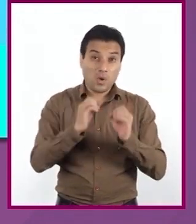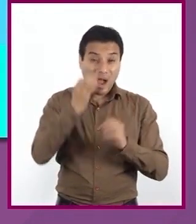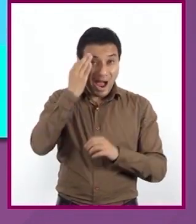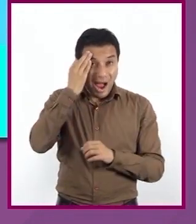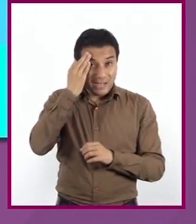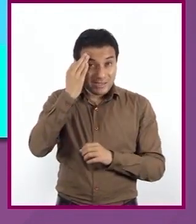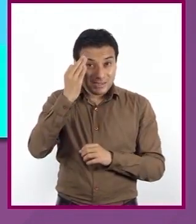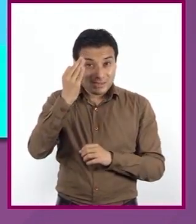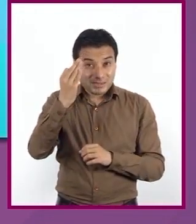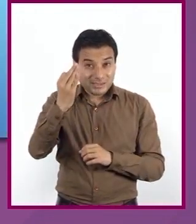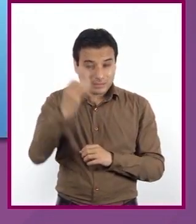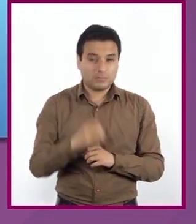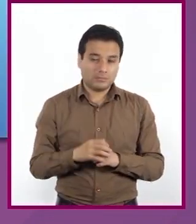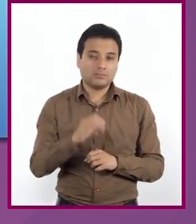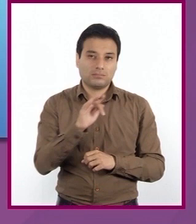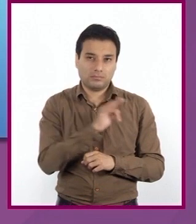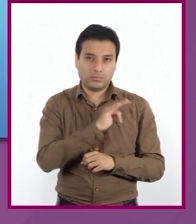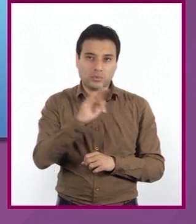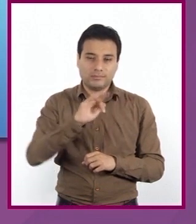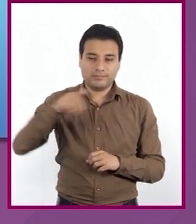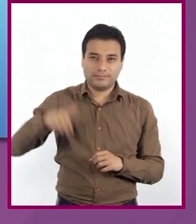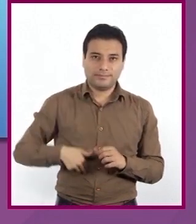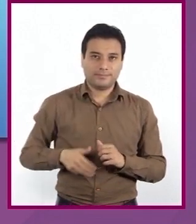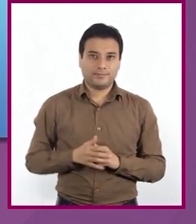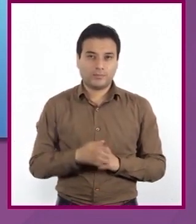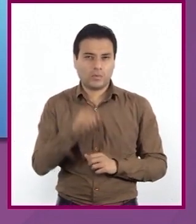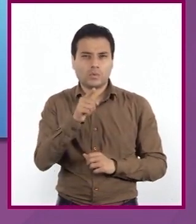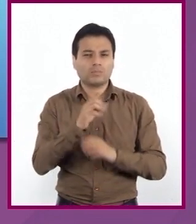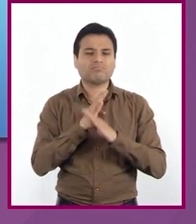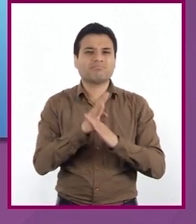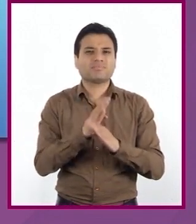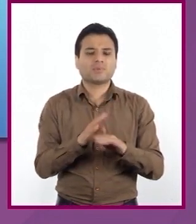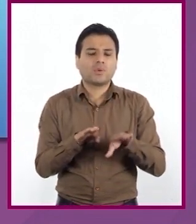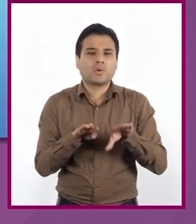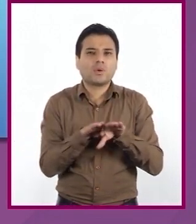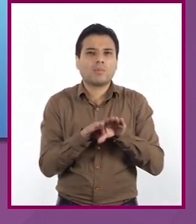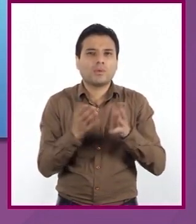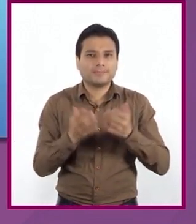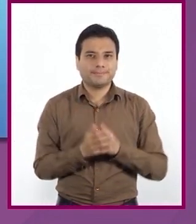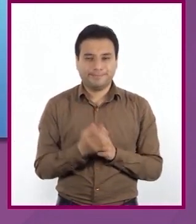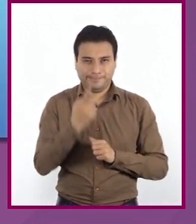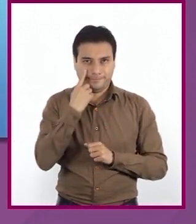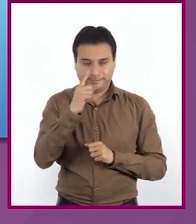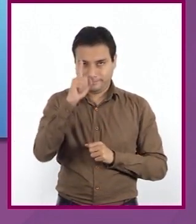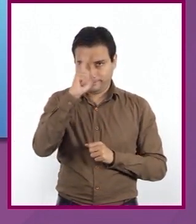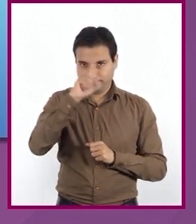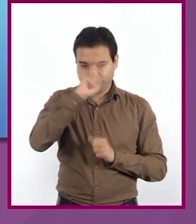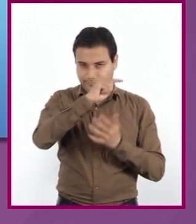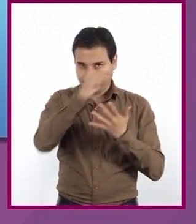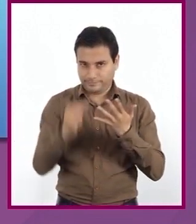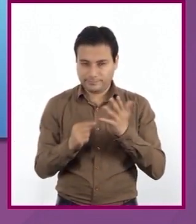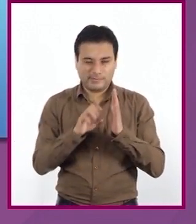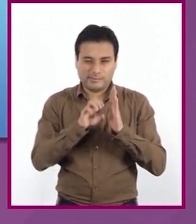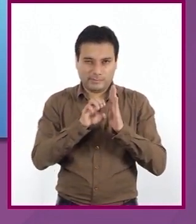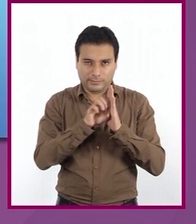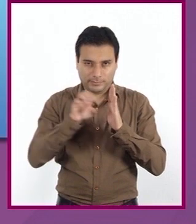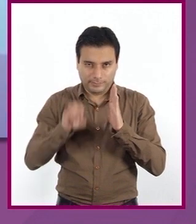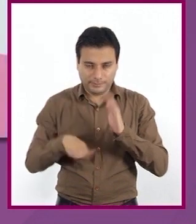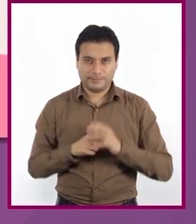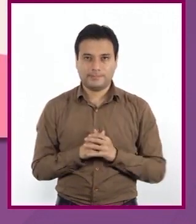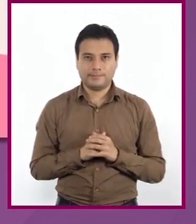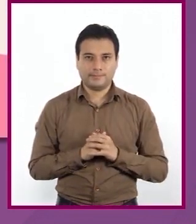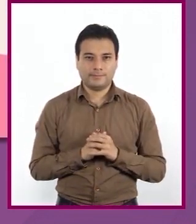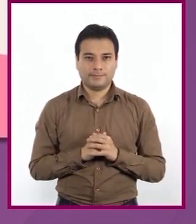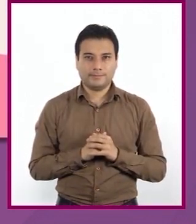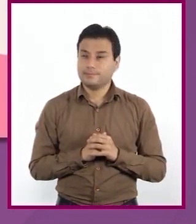peligroso. Para evitar riesgos por el uso de la electricidad, debemos de seguir normas de seguridad. Por ejemplo, evitar